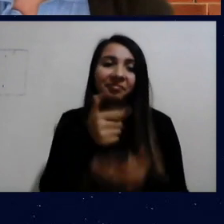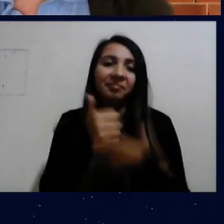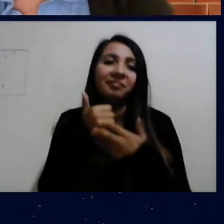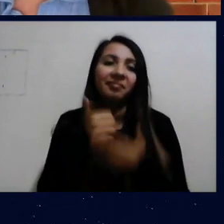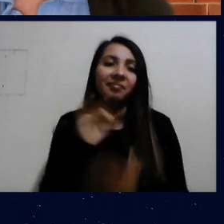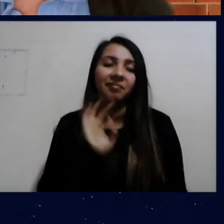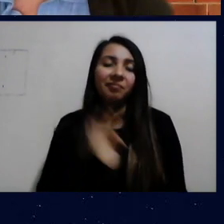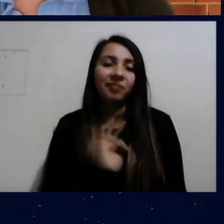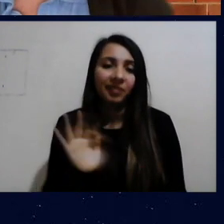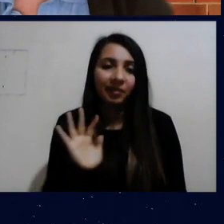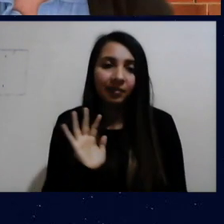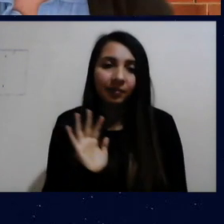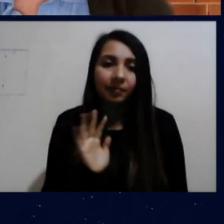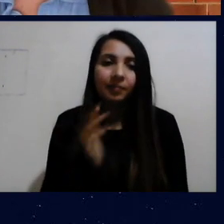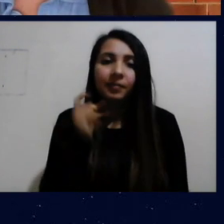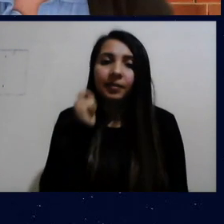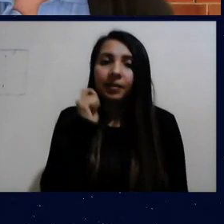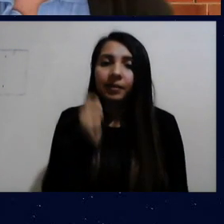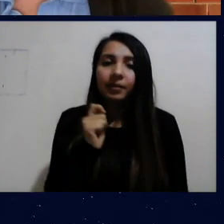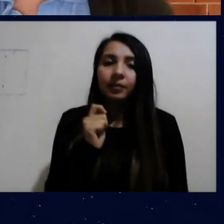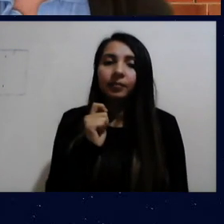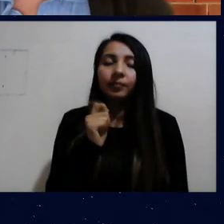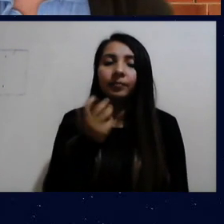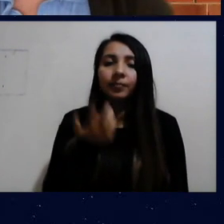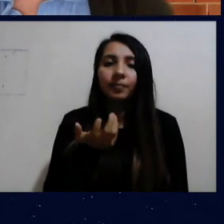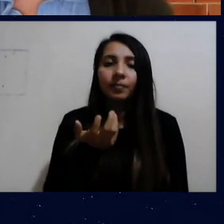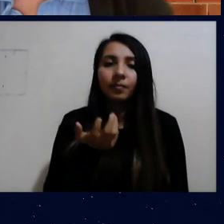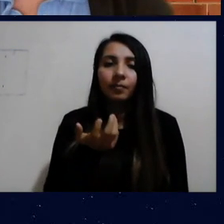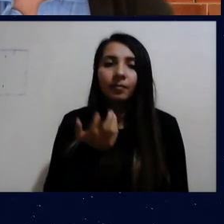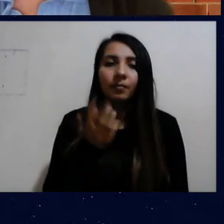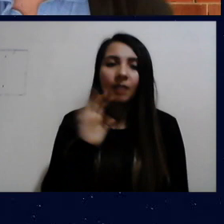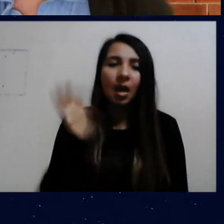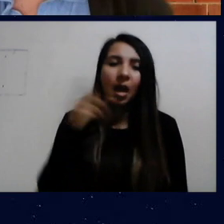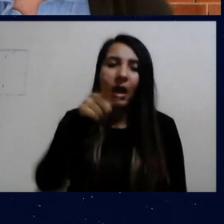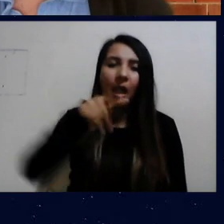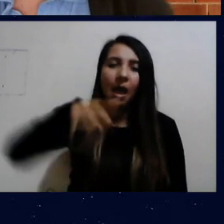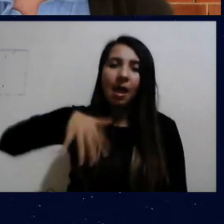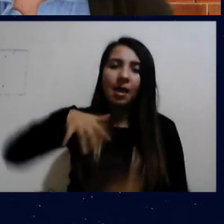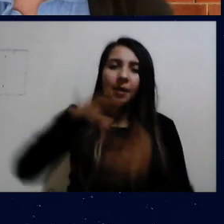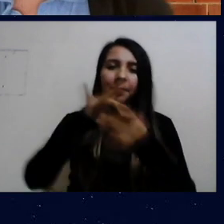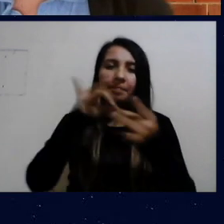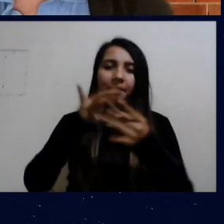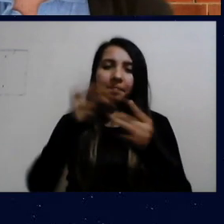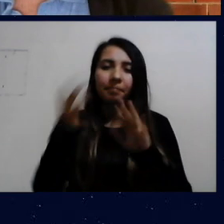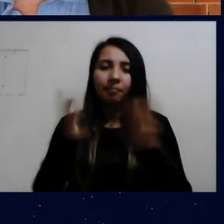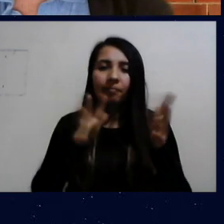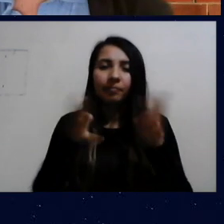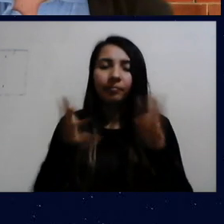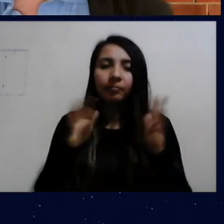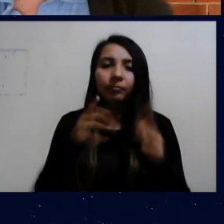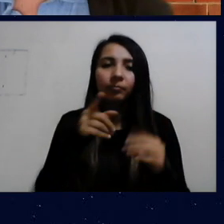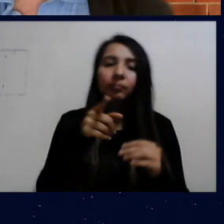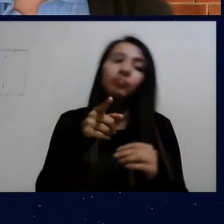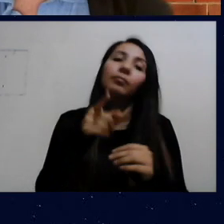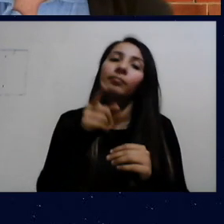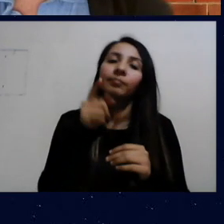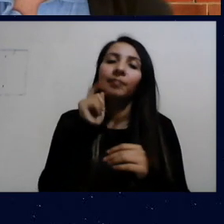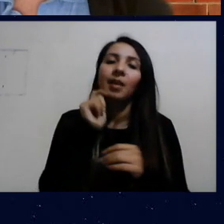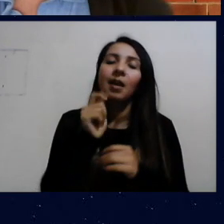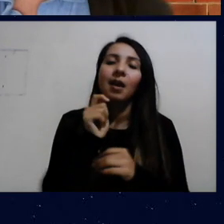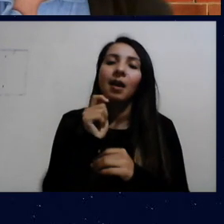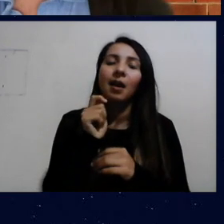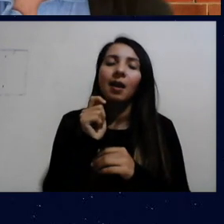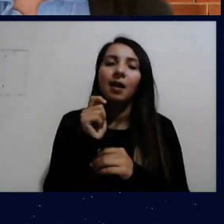bueno, ya lo dijiste más o menos, bueno, en términos de la astronomía infrarroja, pero como tú sabes, la astronomía